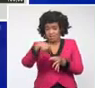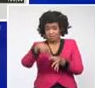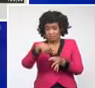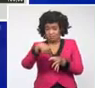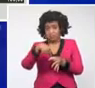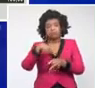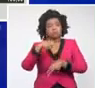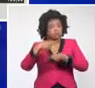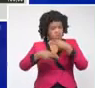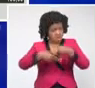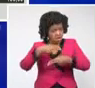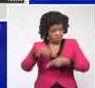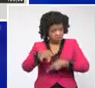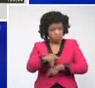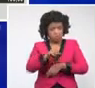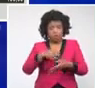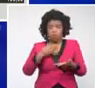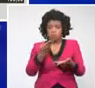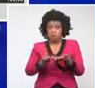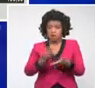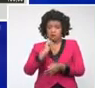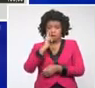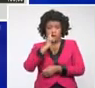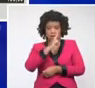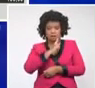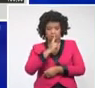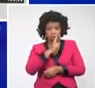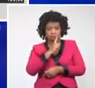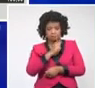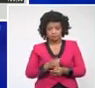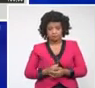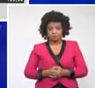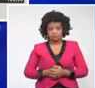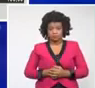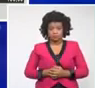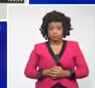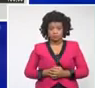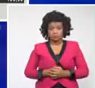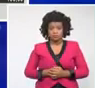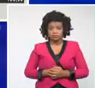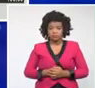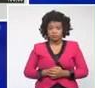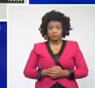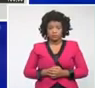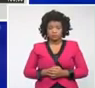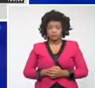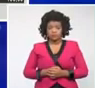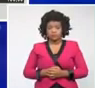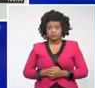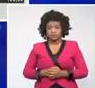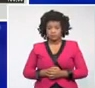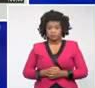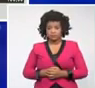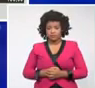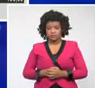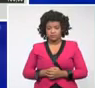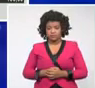procesan también un número de muestras positivas, de muestras para el